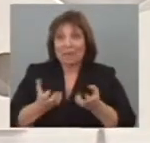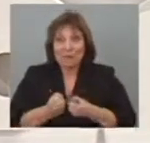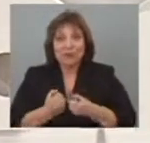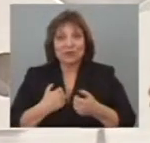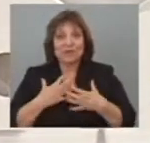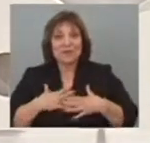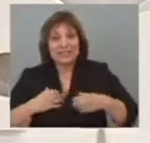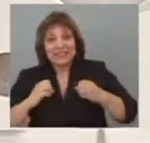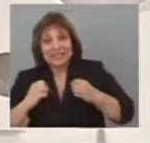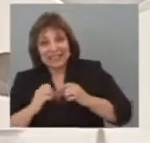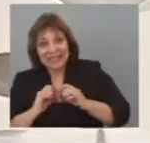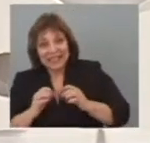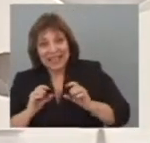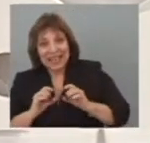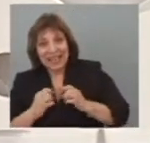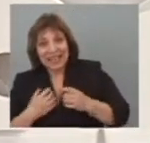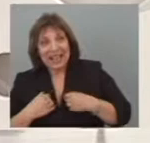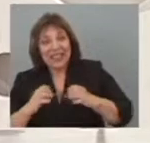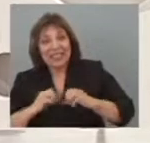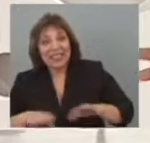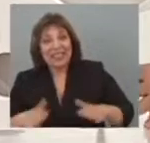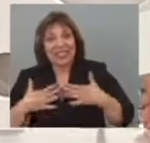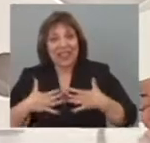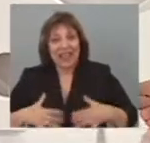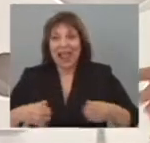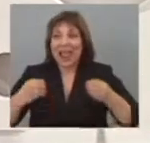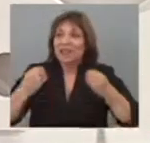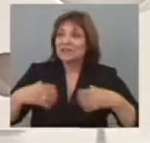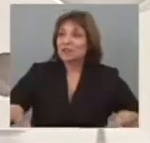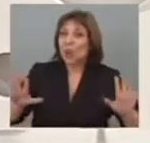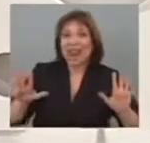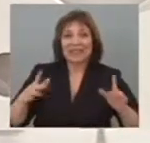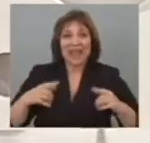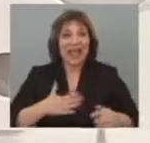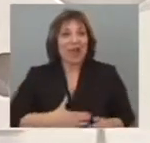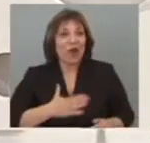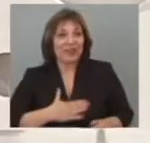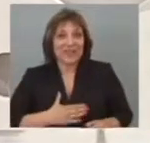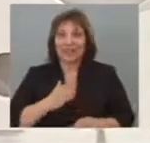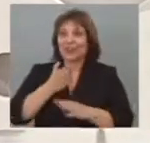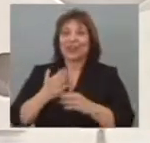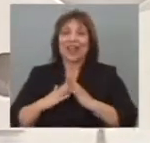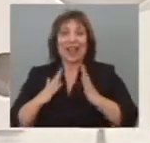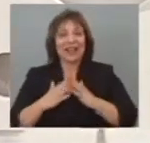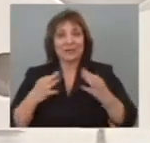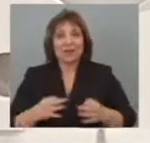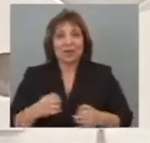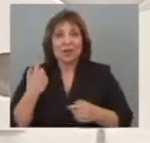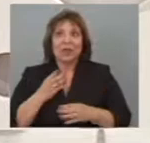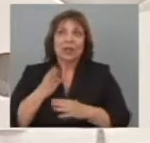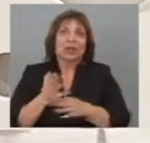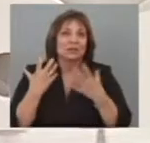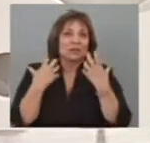lugar donde poder distendernos y un lugar placentero, pero hay muchas mujeres que ese es el lugar de infierno, es un lugar